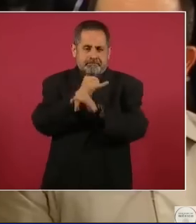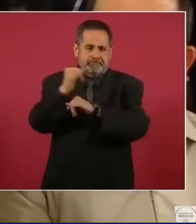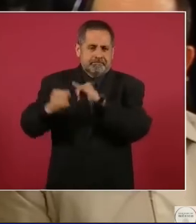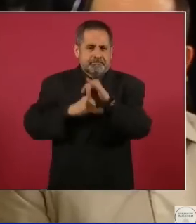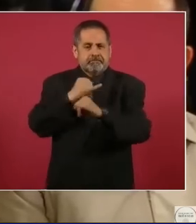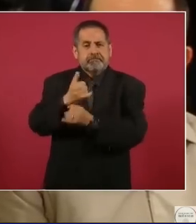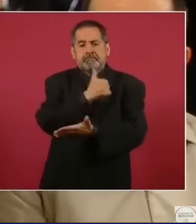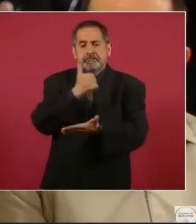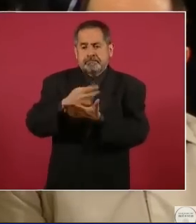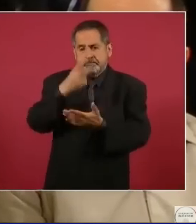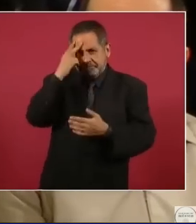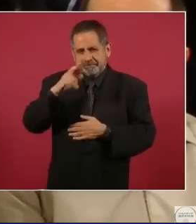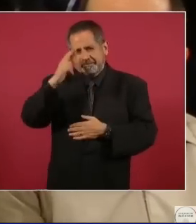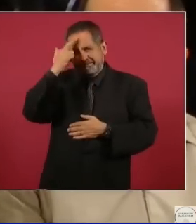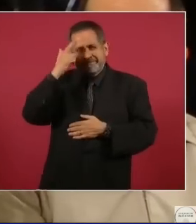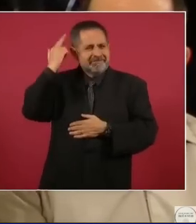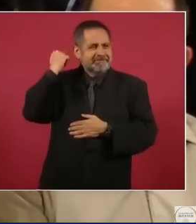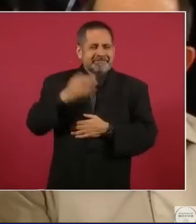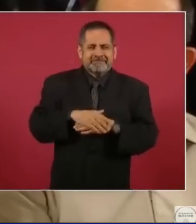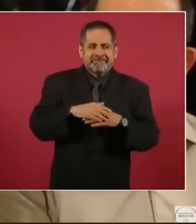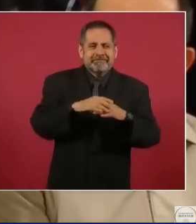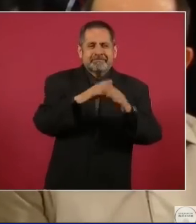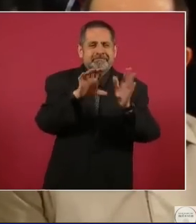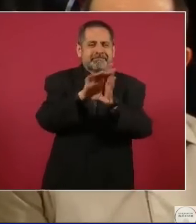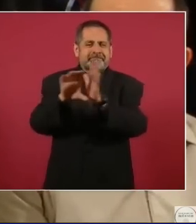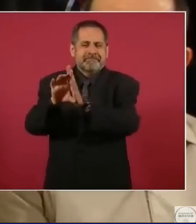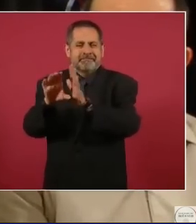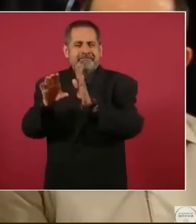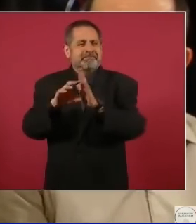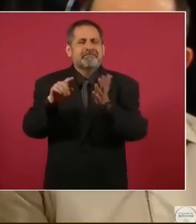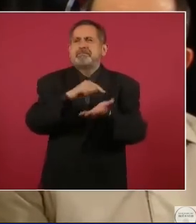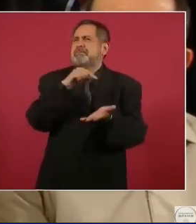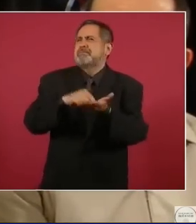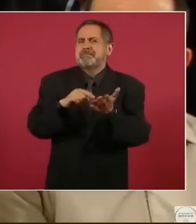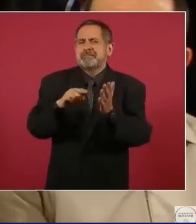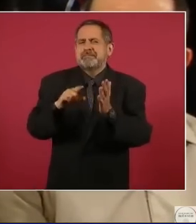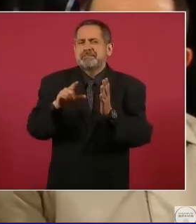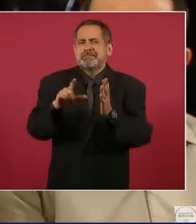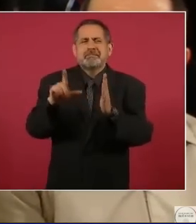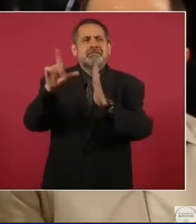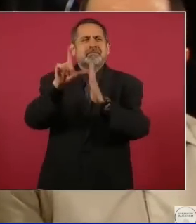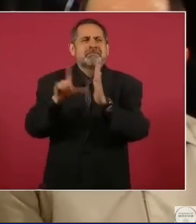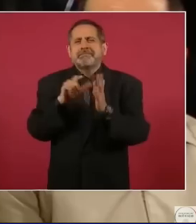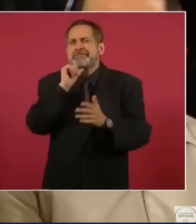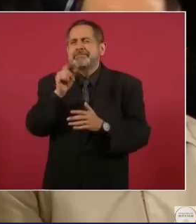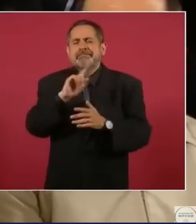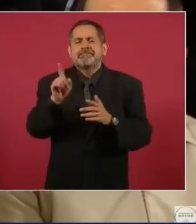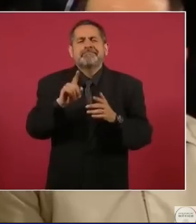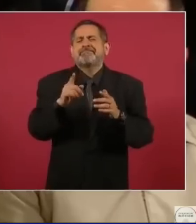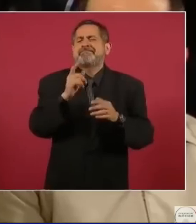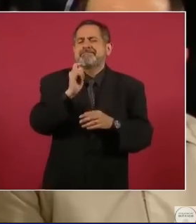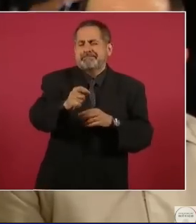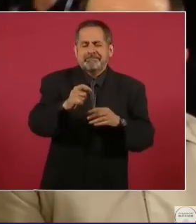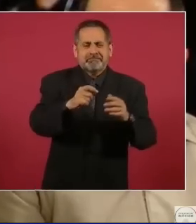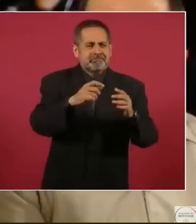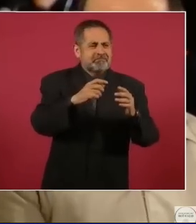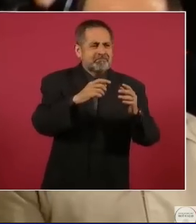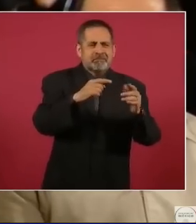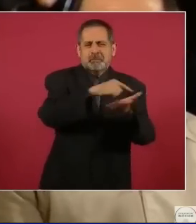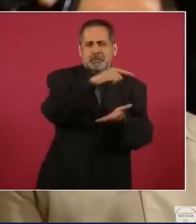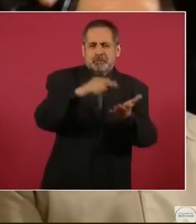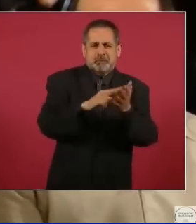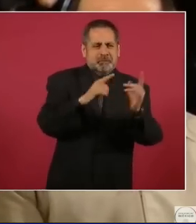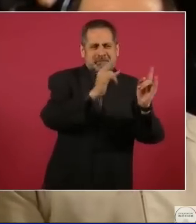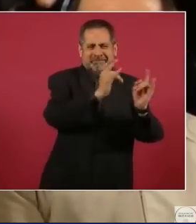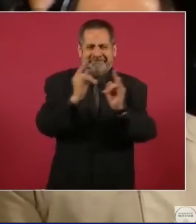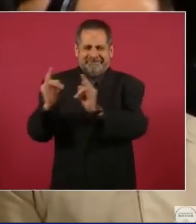México, estos locales que fueron prácticamente, o estos espacios más bien, no son locales, son espacios de la propia Mexicana, la